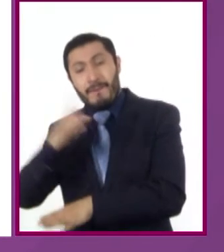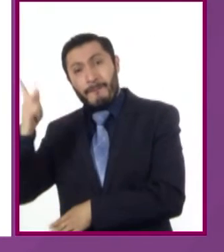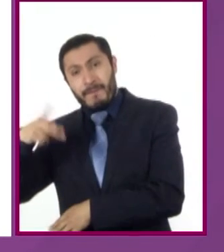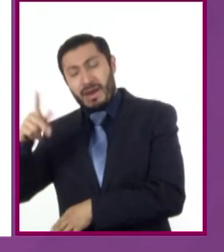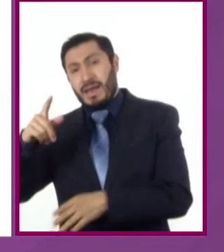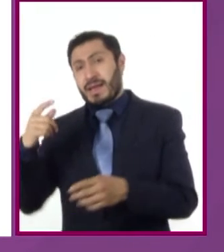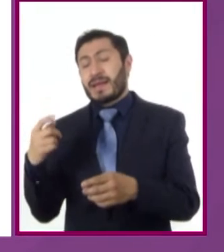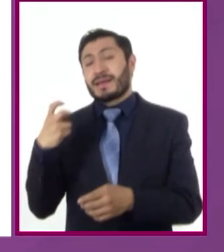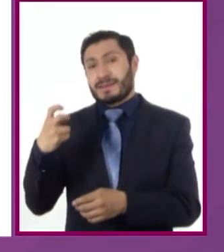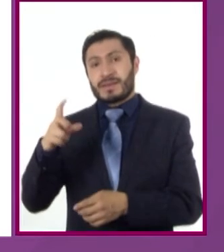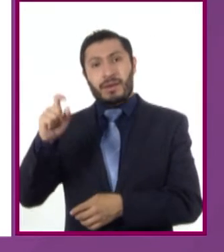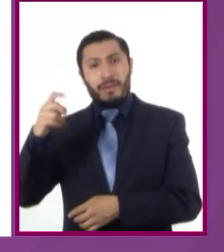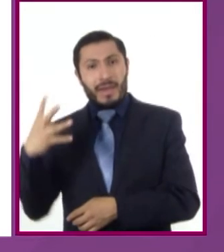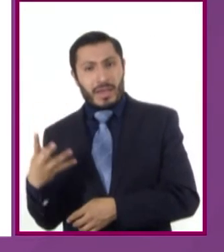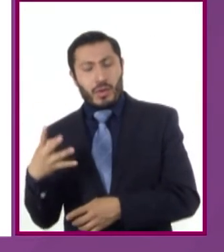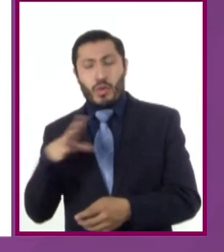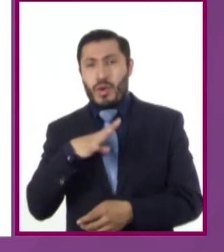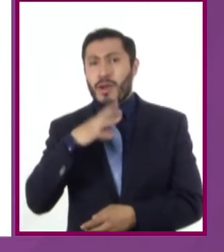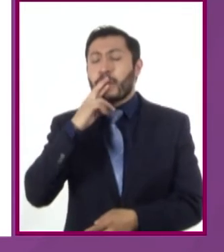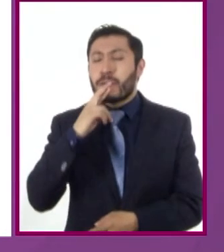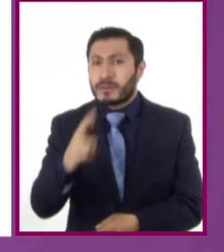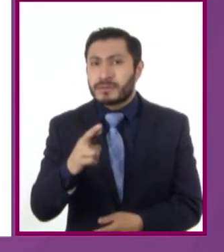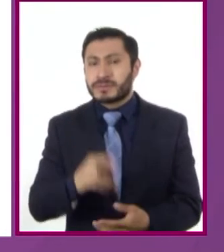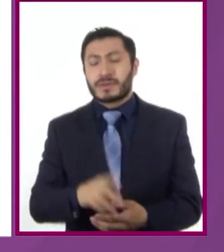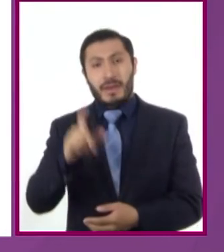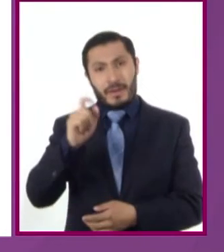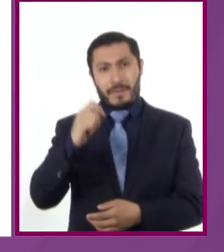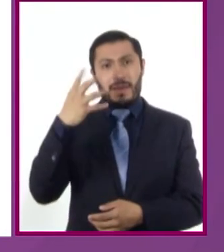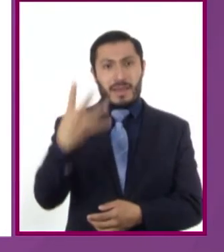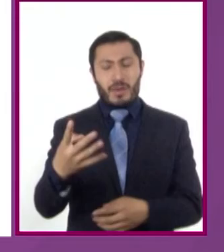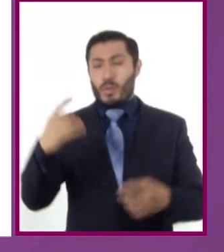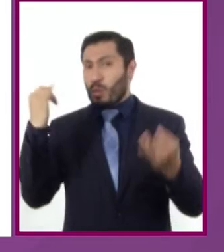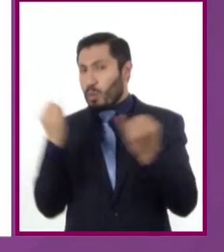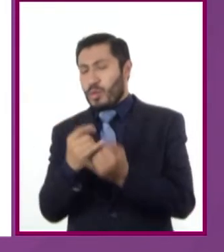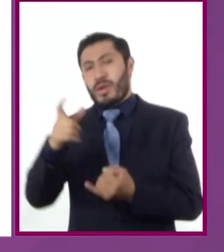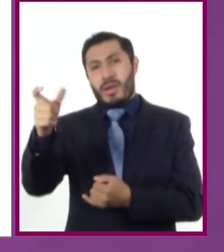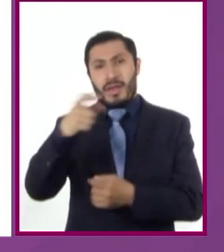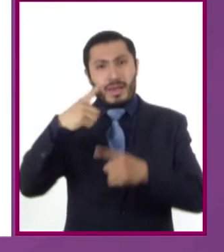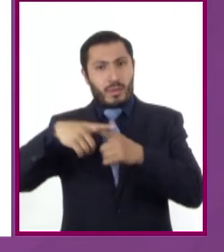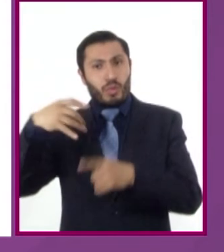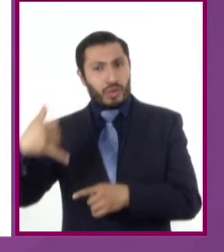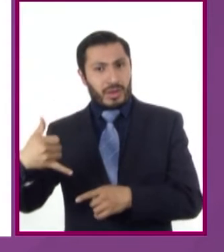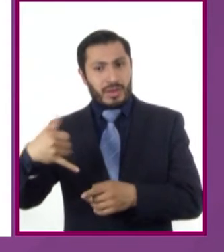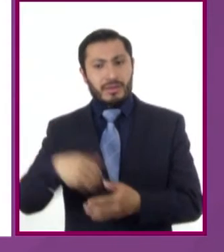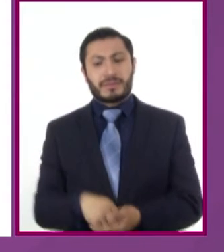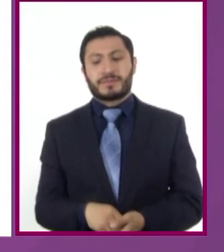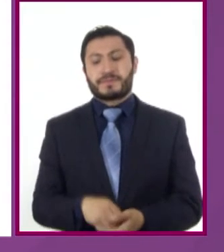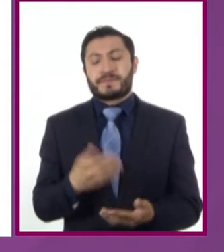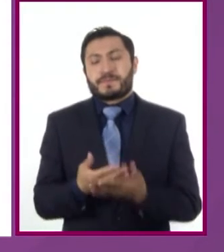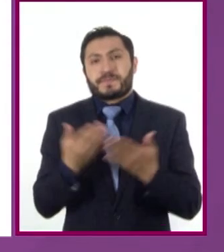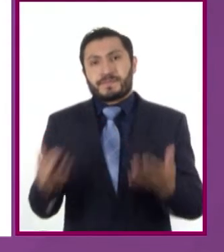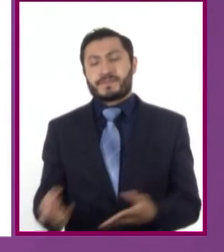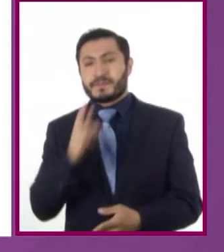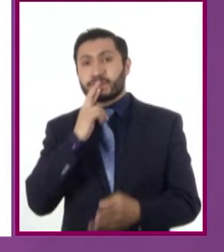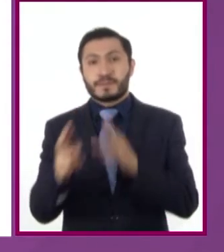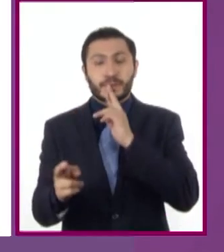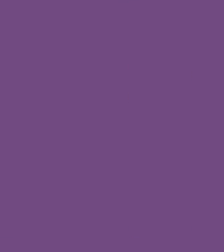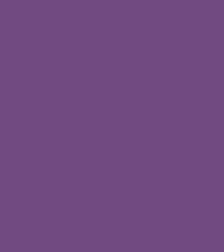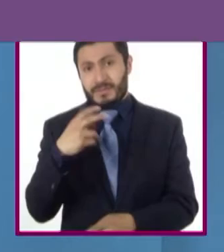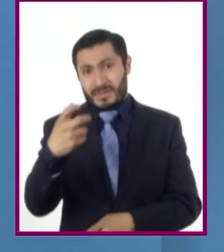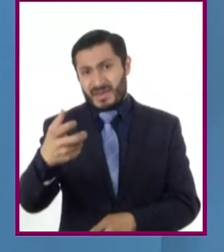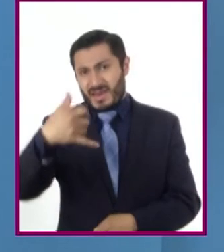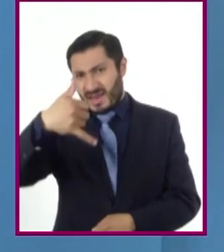por 24 y nos queda la expresión 24 igual a X por Y. Ahora despejemos el valor